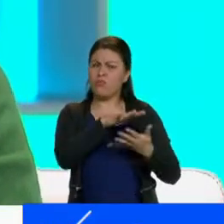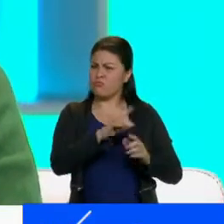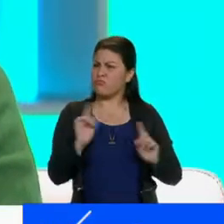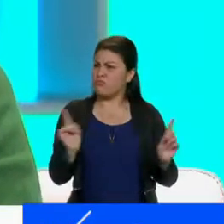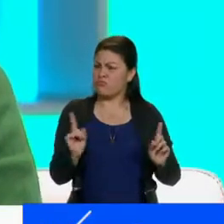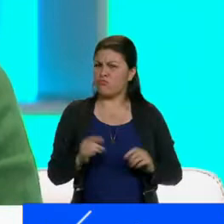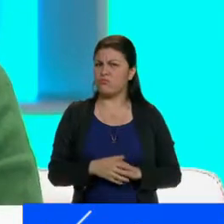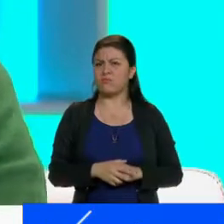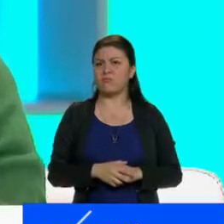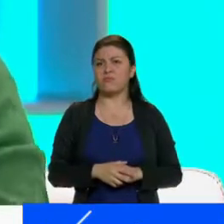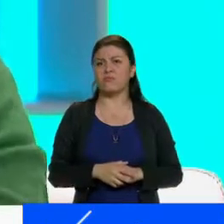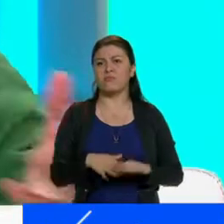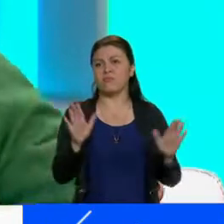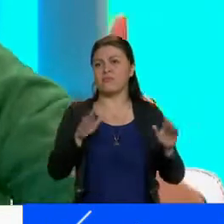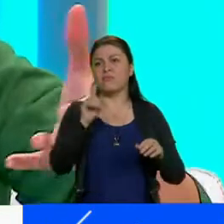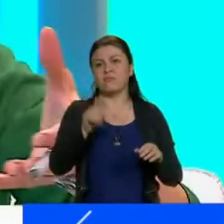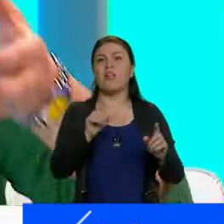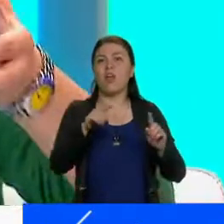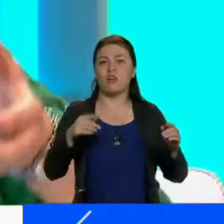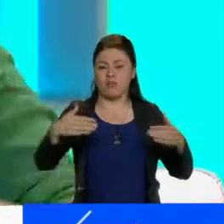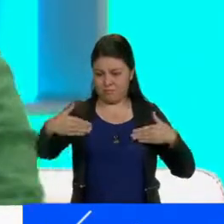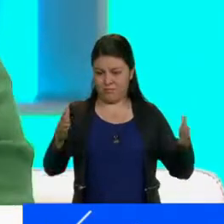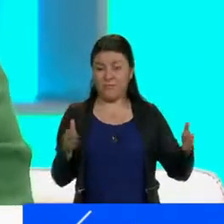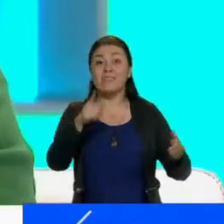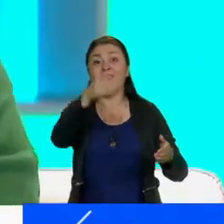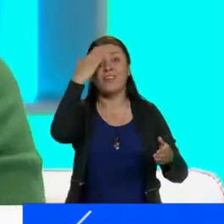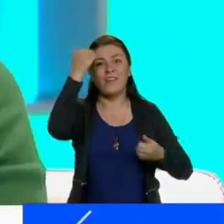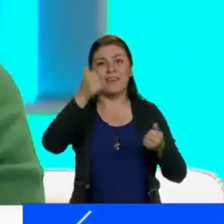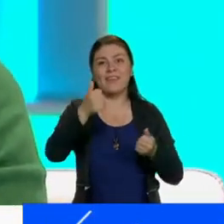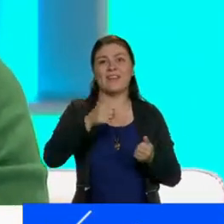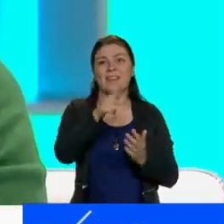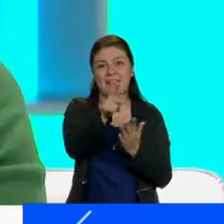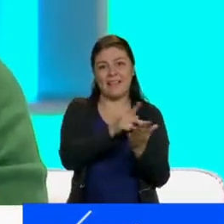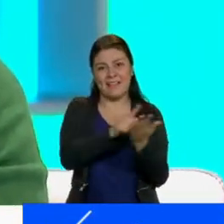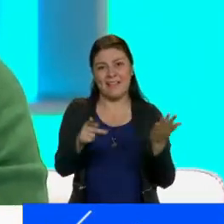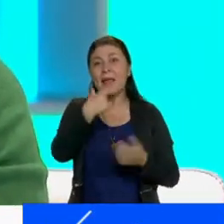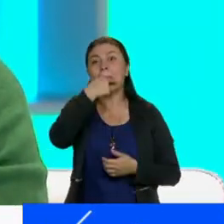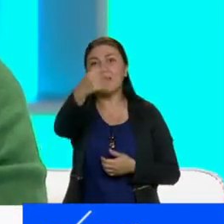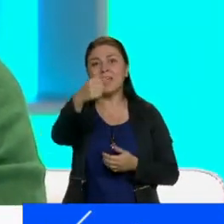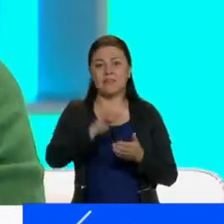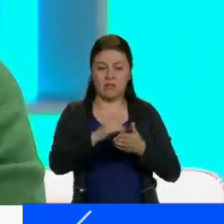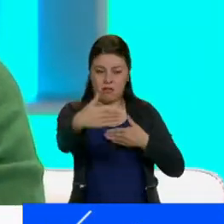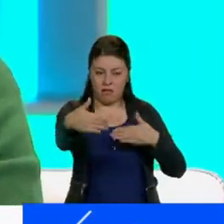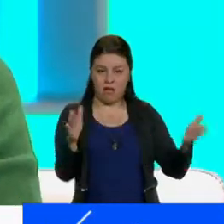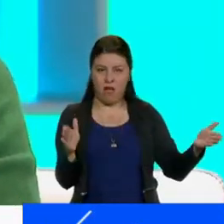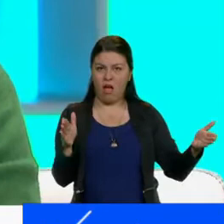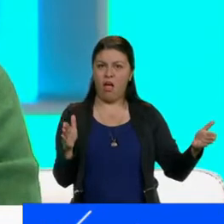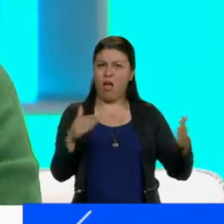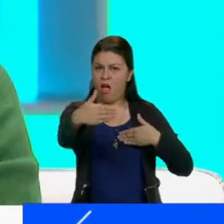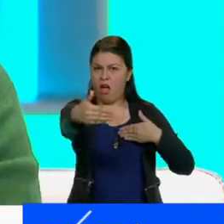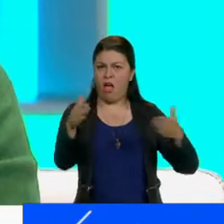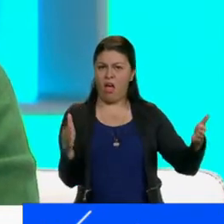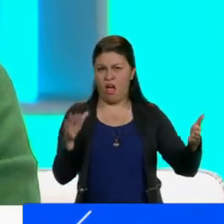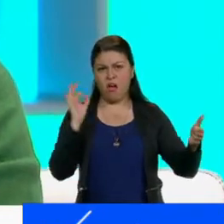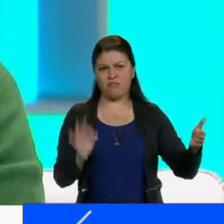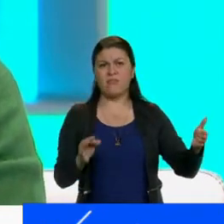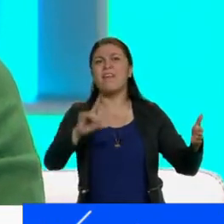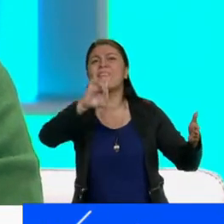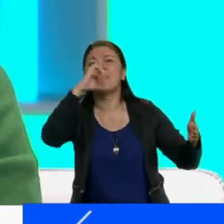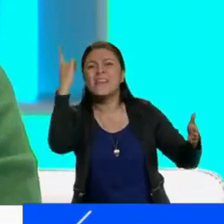No todos vienen en icopor. Hay cajitas, hay pizzas que vienen en cajitas de cartón también, que son una